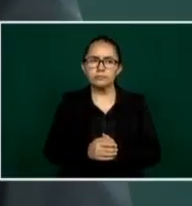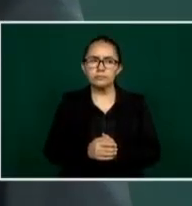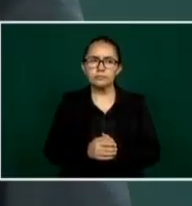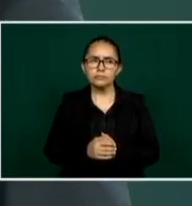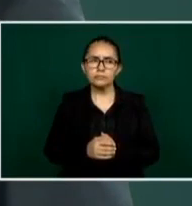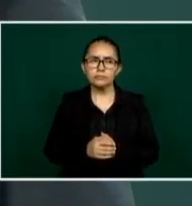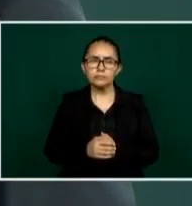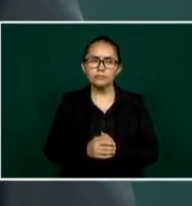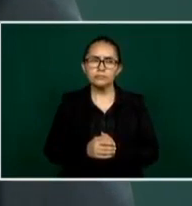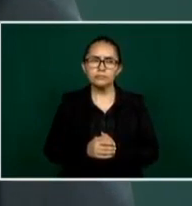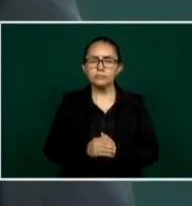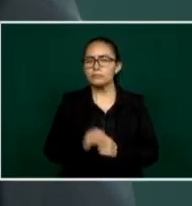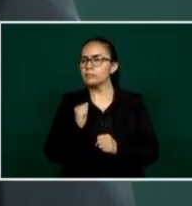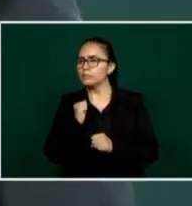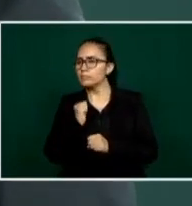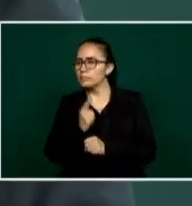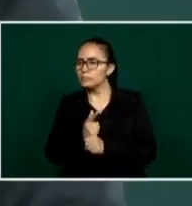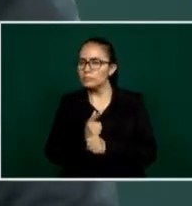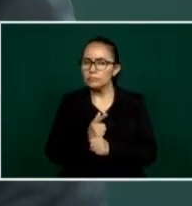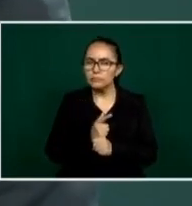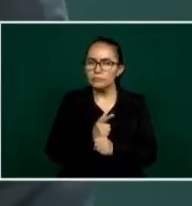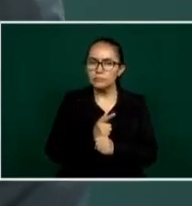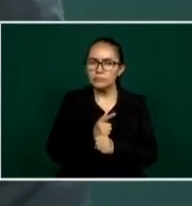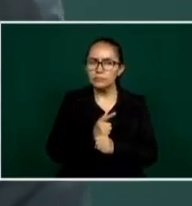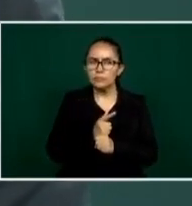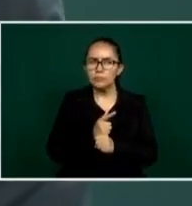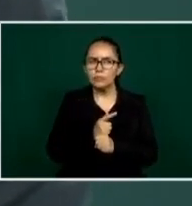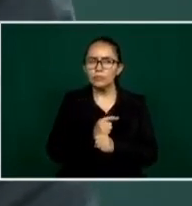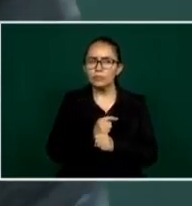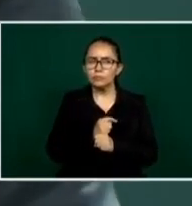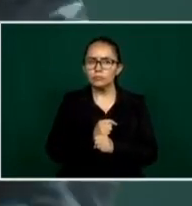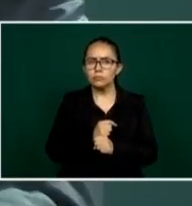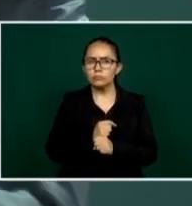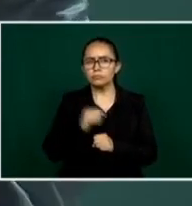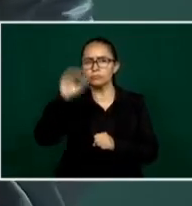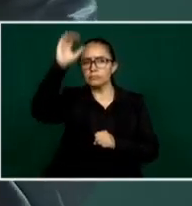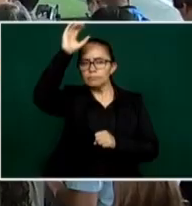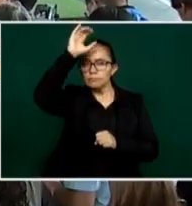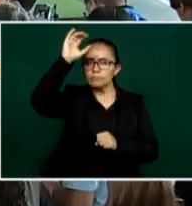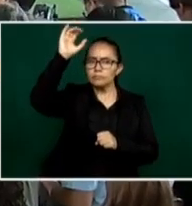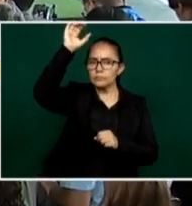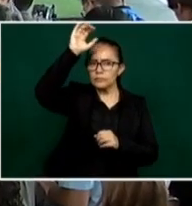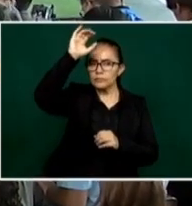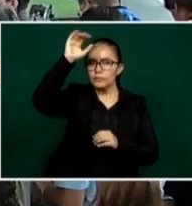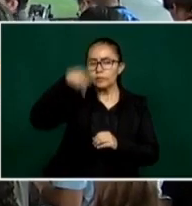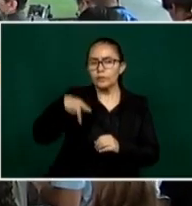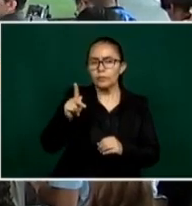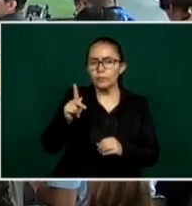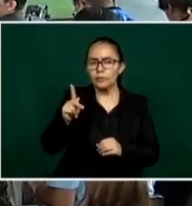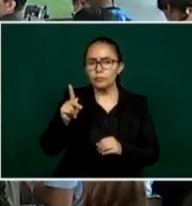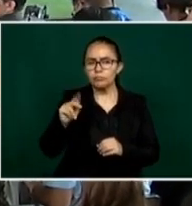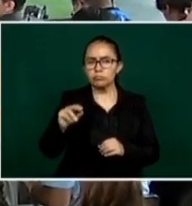los nuevos descubrimientos que se están dando en la ciencia, pero no